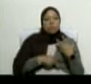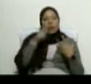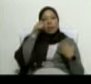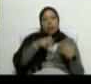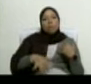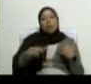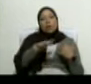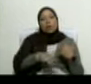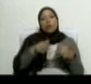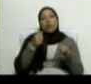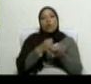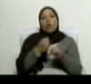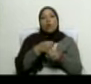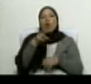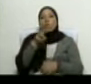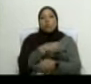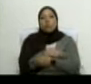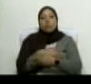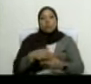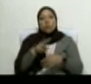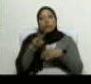popular lleva más de